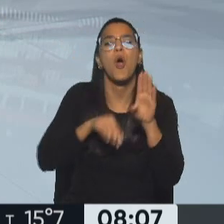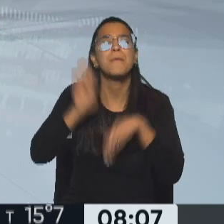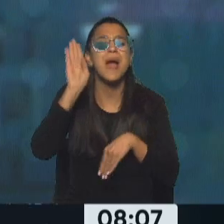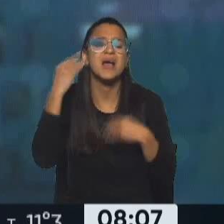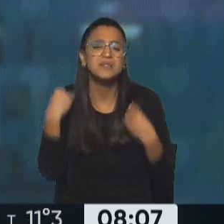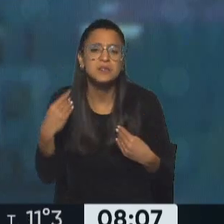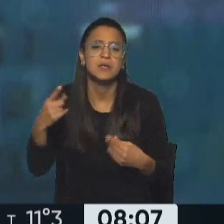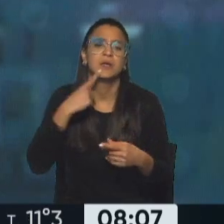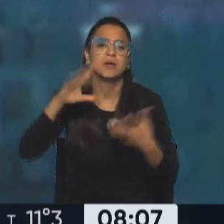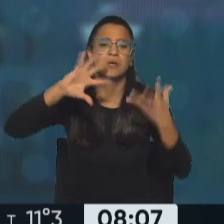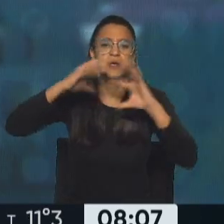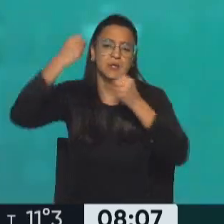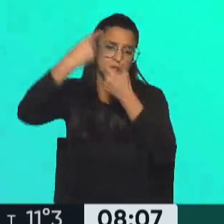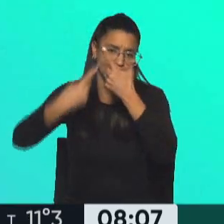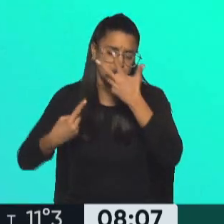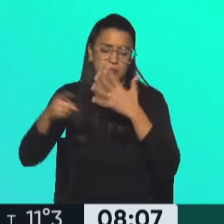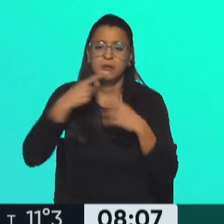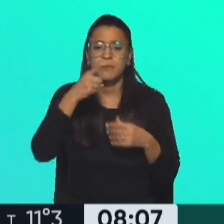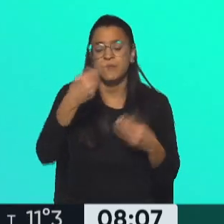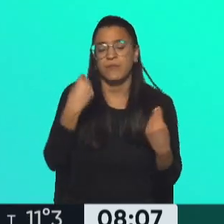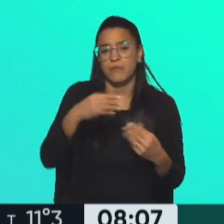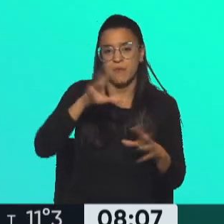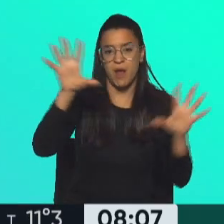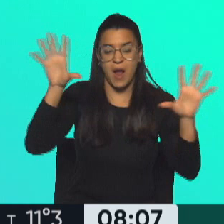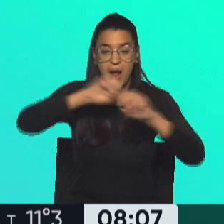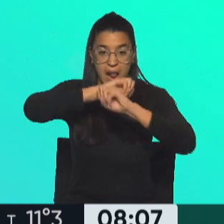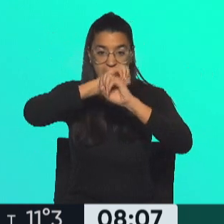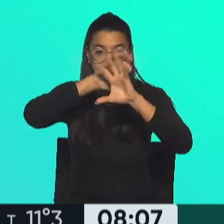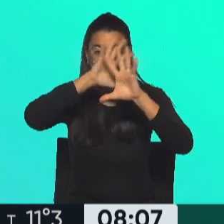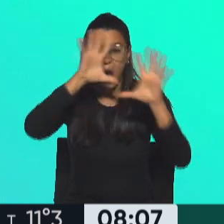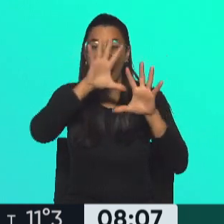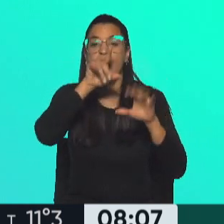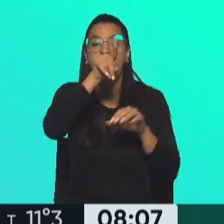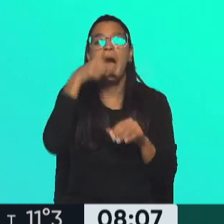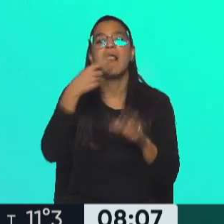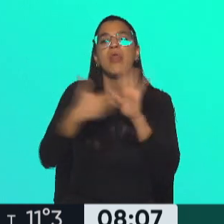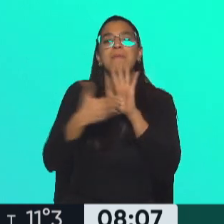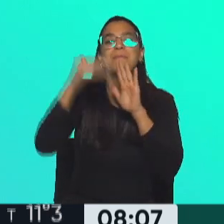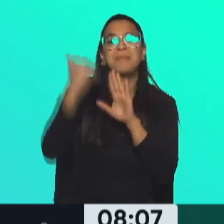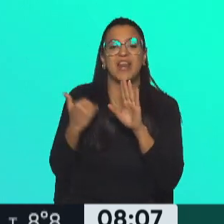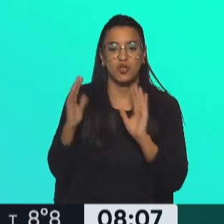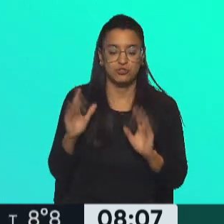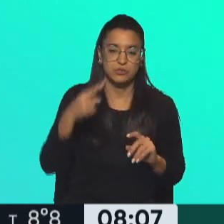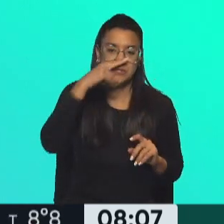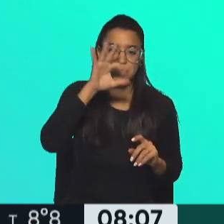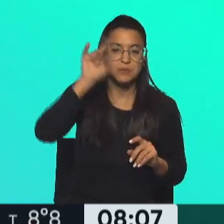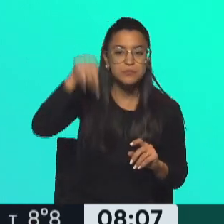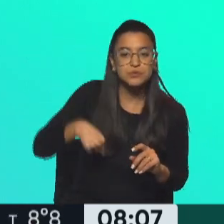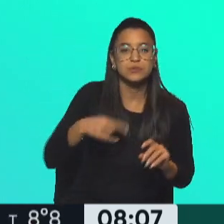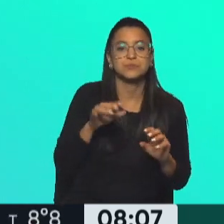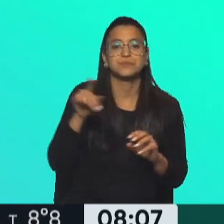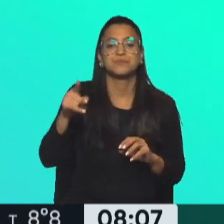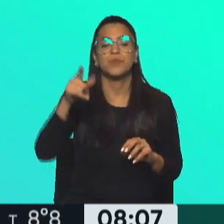tiene que ver con los cereales ucranianos. A medida que se va aclarando el color, son menos dependientes. Vemos el 70% ahí